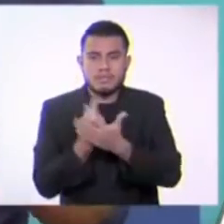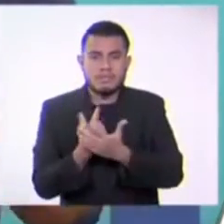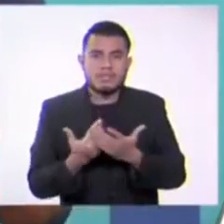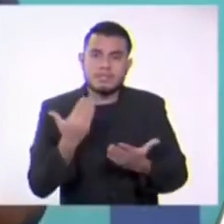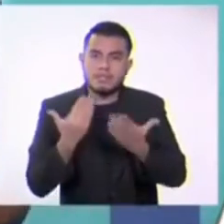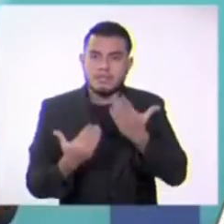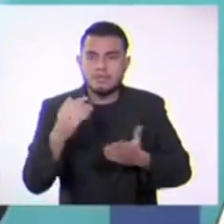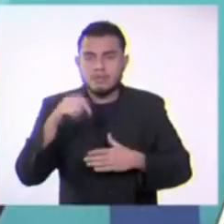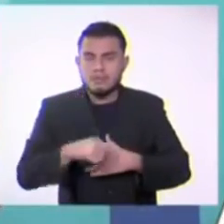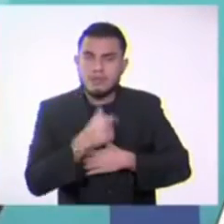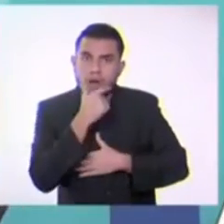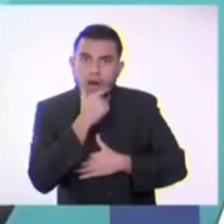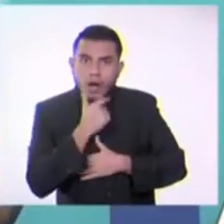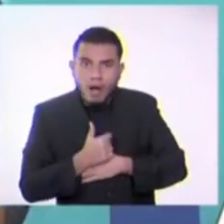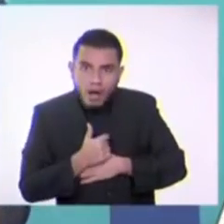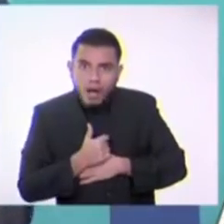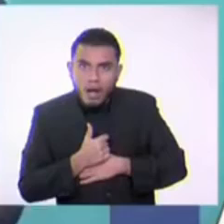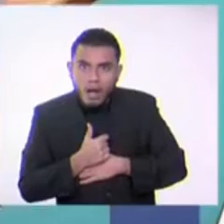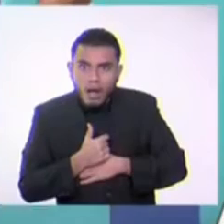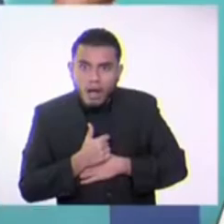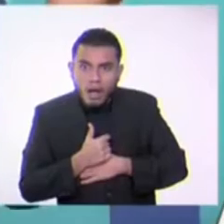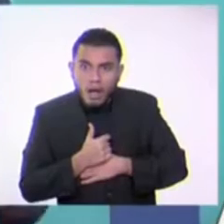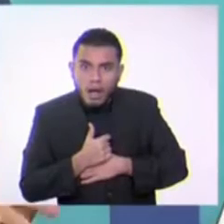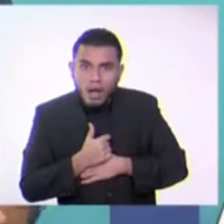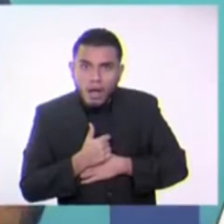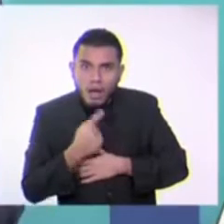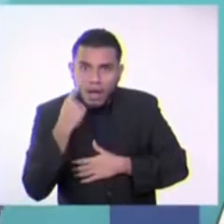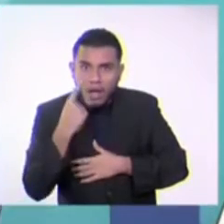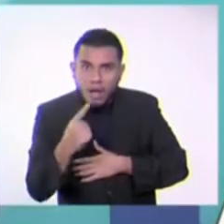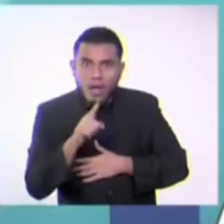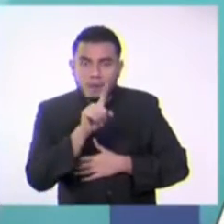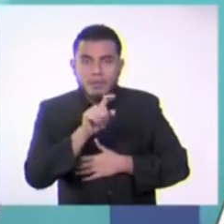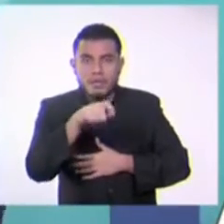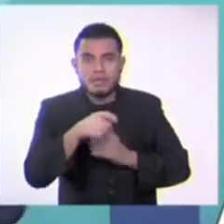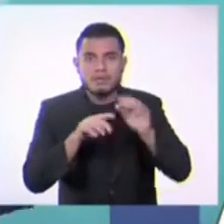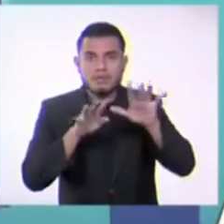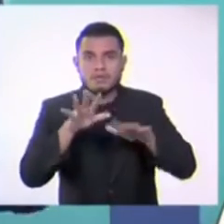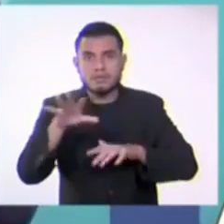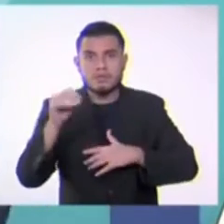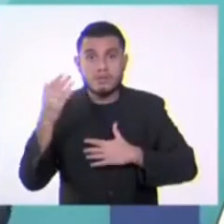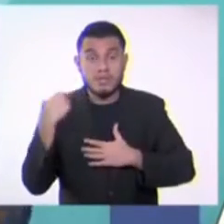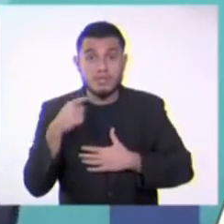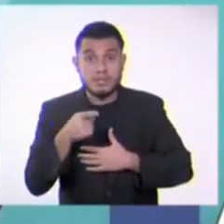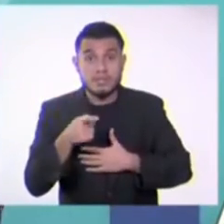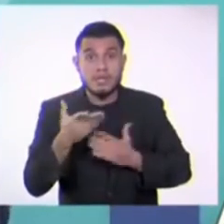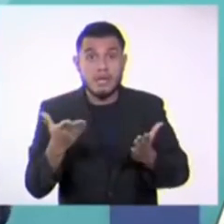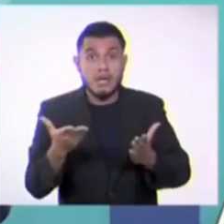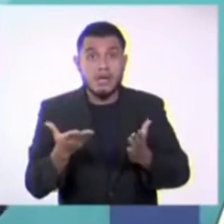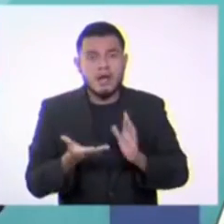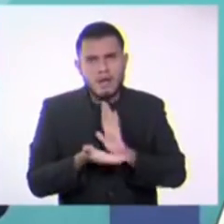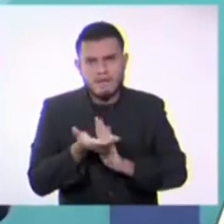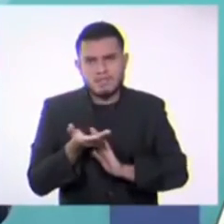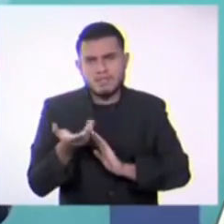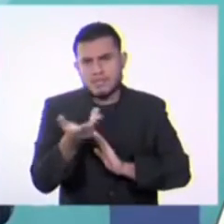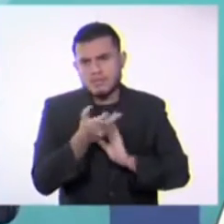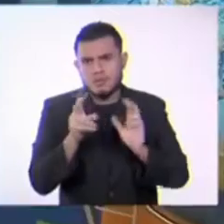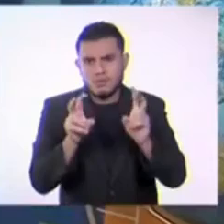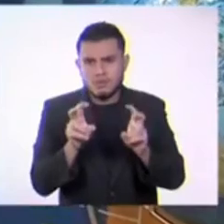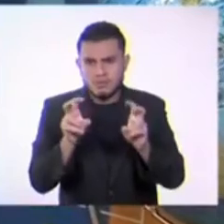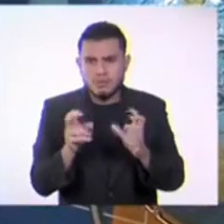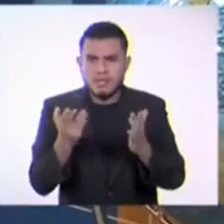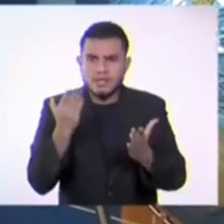posiblemente habrán quedado con la boca abierta y se han dado cuenta que desde 1950 se ha comenzado a avanzar en todos estos temas. Y que existen algunas